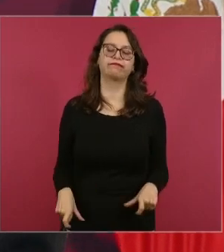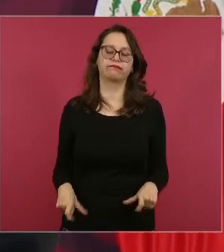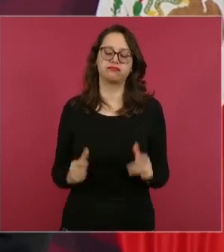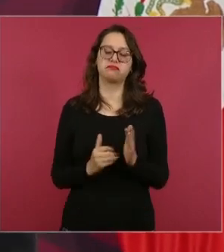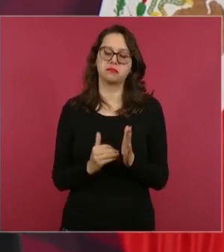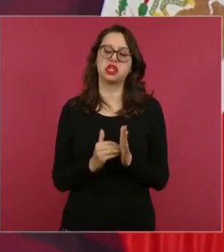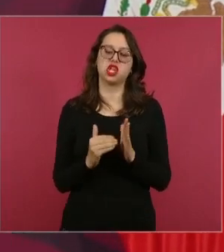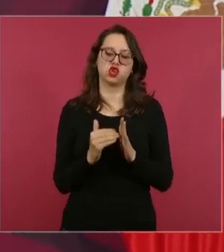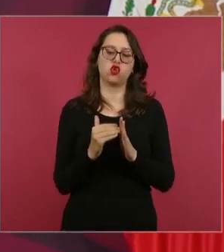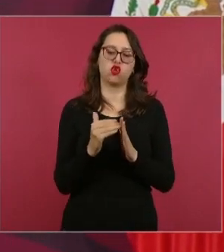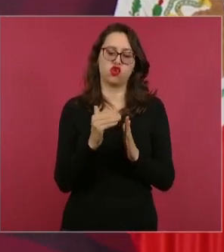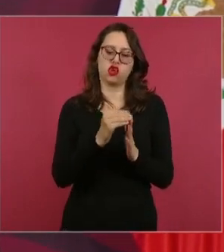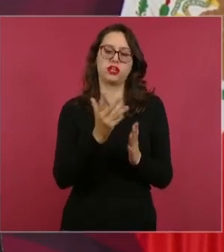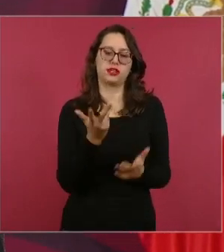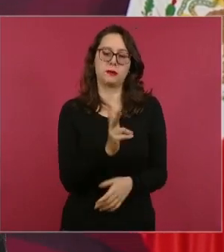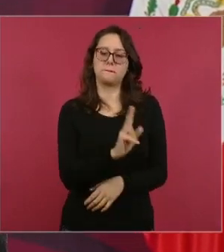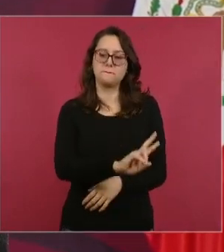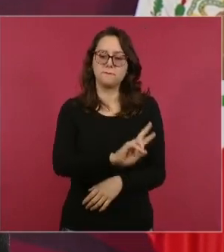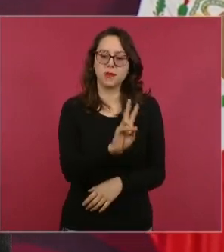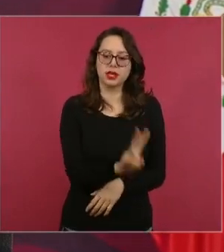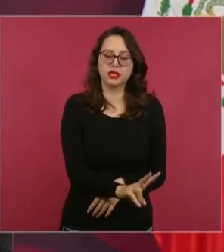de riqueza